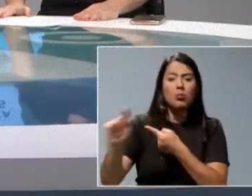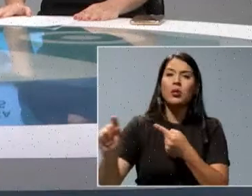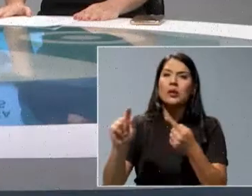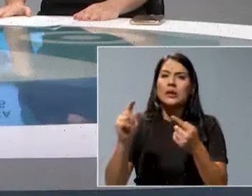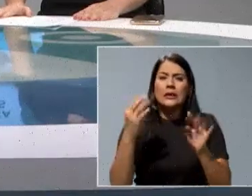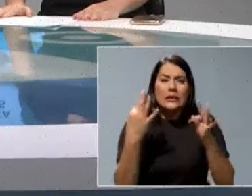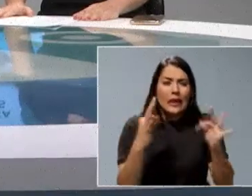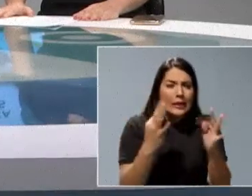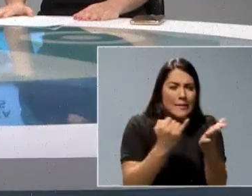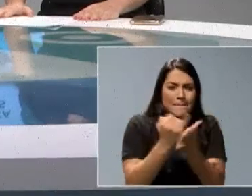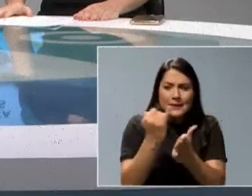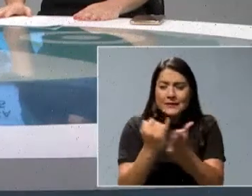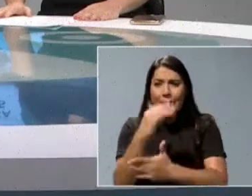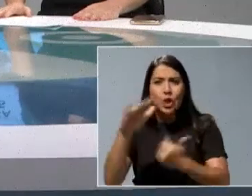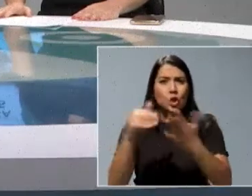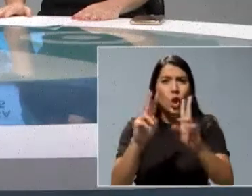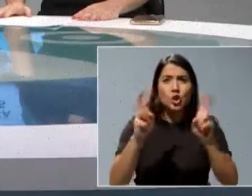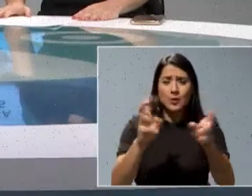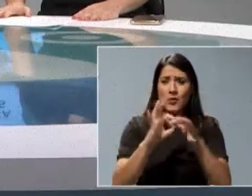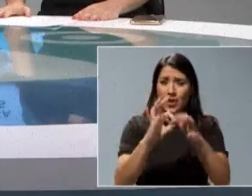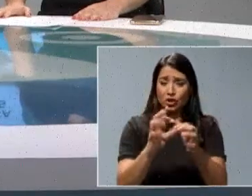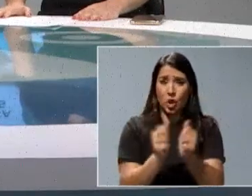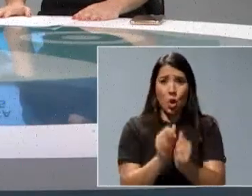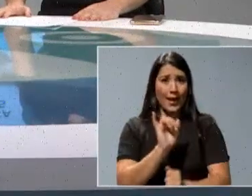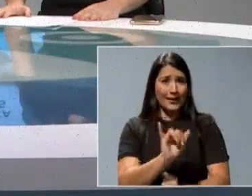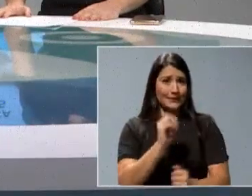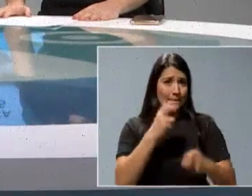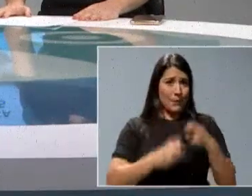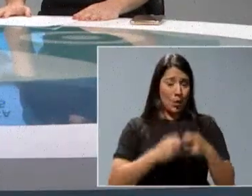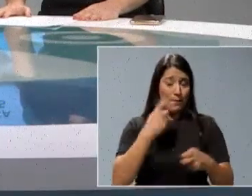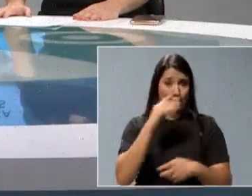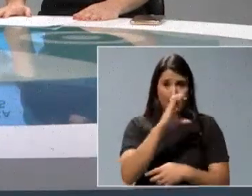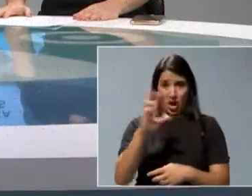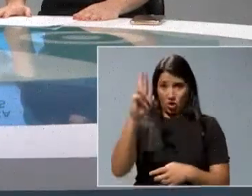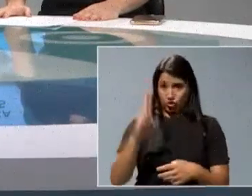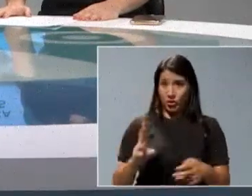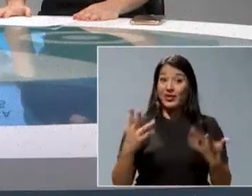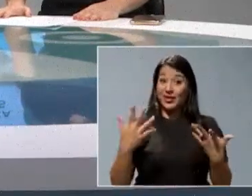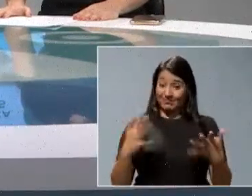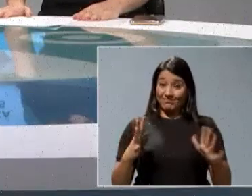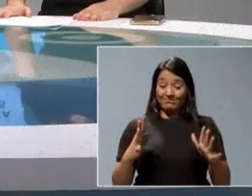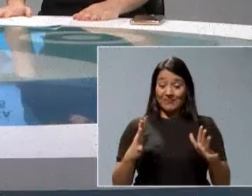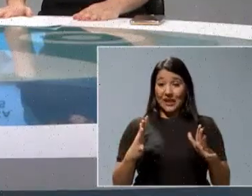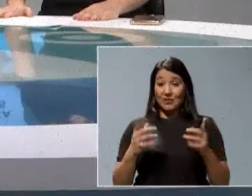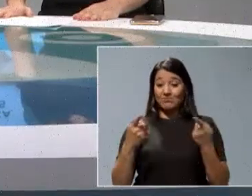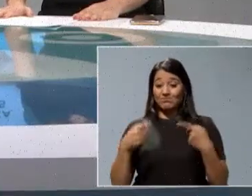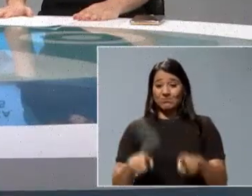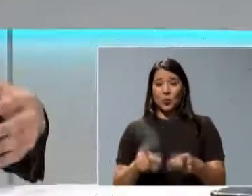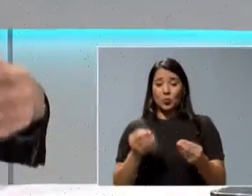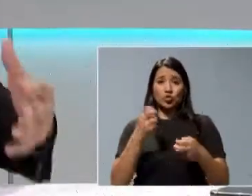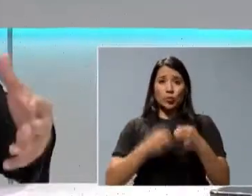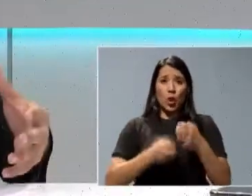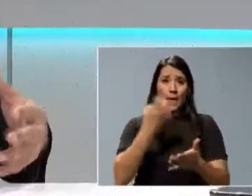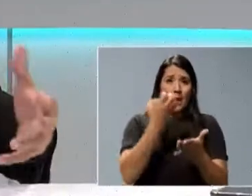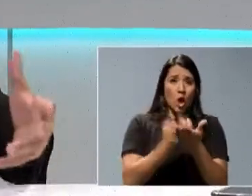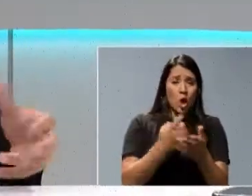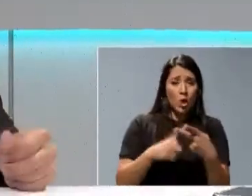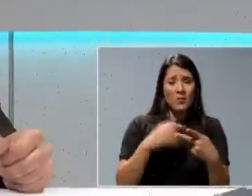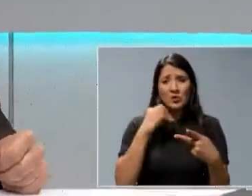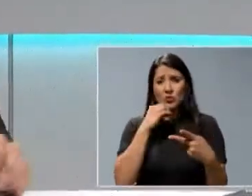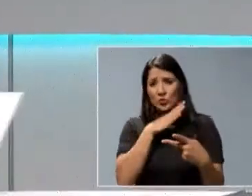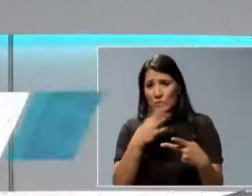lo que lleva este problema al país, que sin duda nos está generando ya bastantes problemas en temas económicos, de contaminación y por